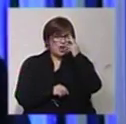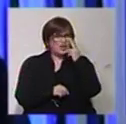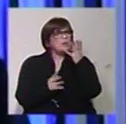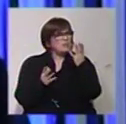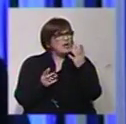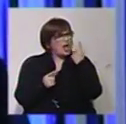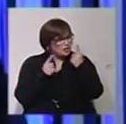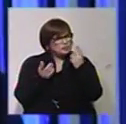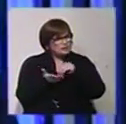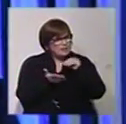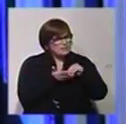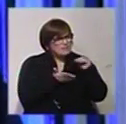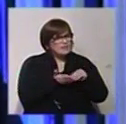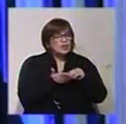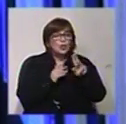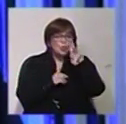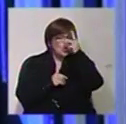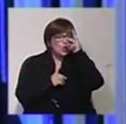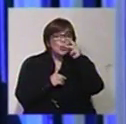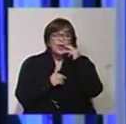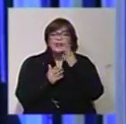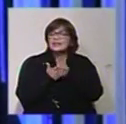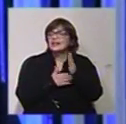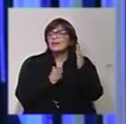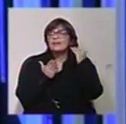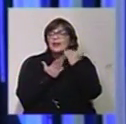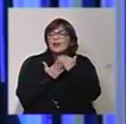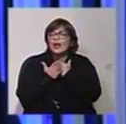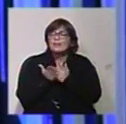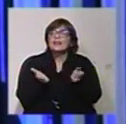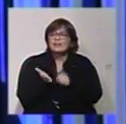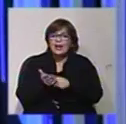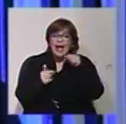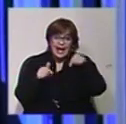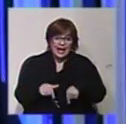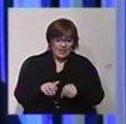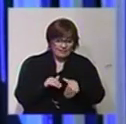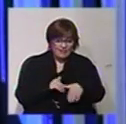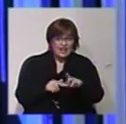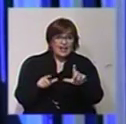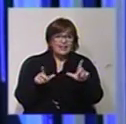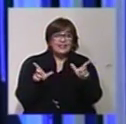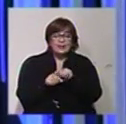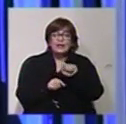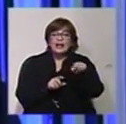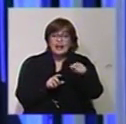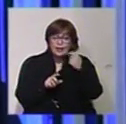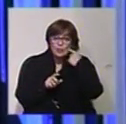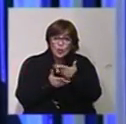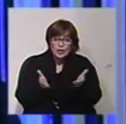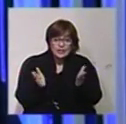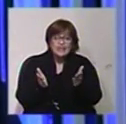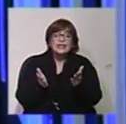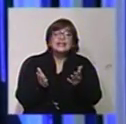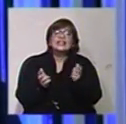¿no? Y Uruguay está en su pantalla, en sus programas, pero además ese programa lo pueden ver acá. Ahora en un ratito tienen uno de los capítulos, así que vamos a estar repasando